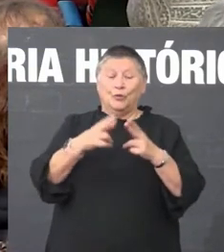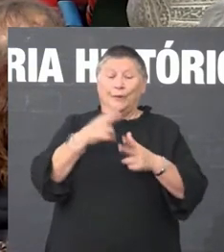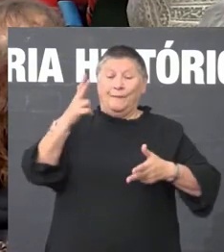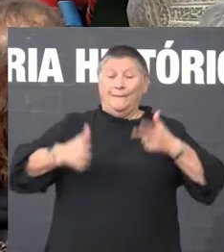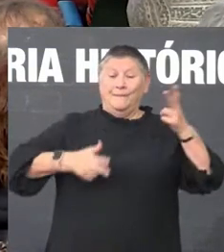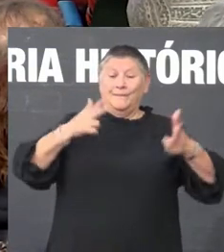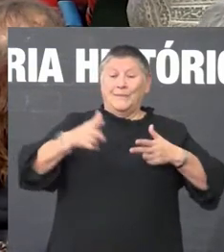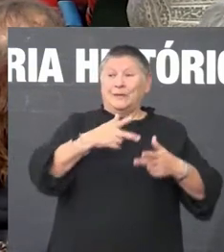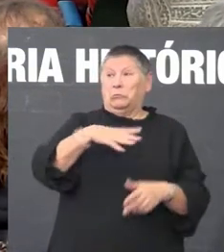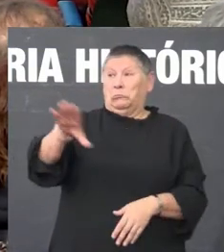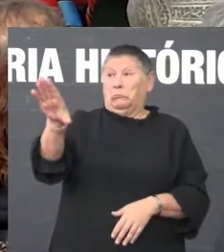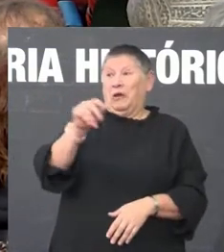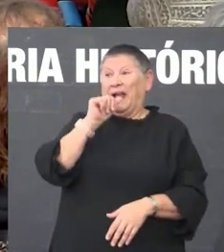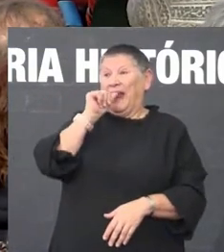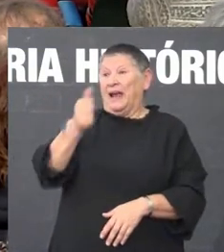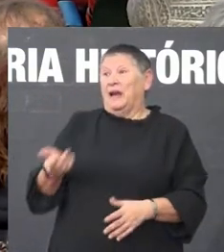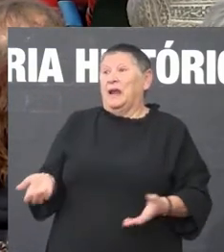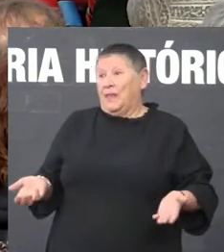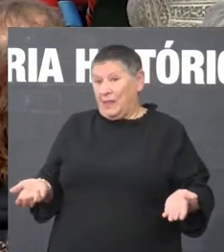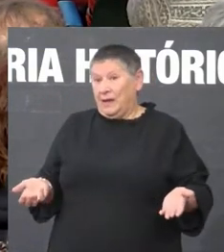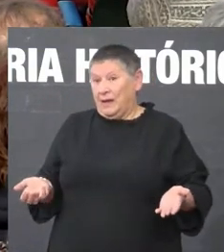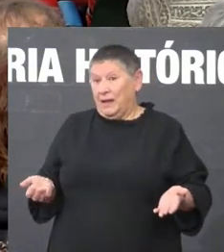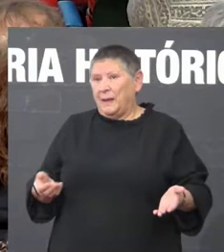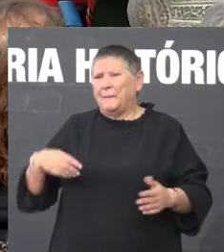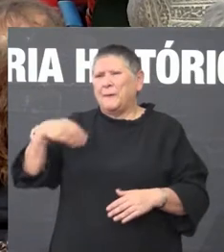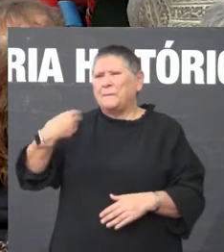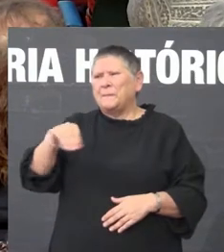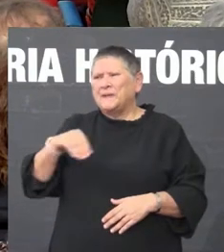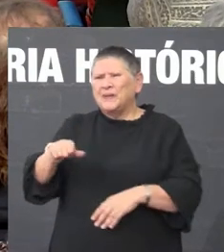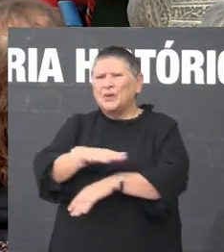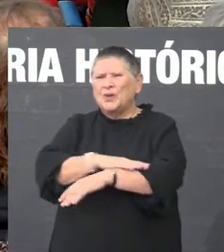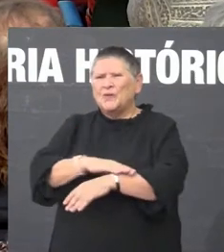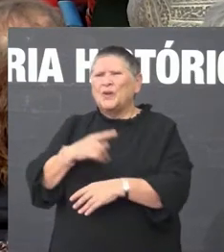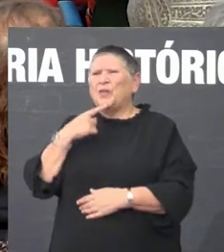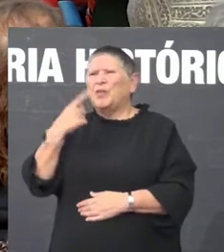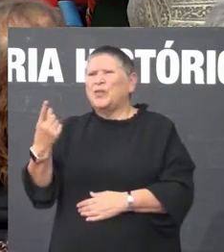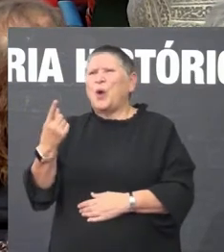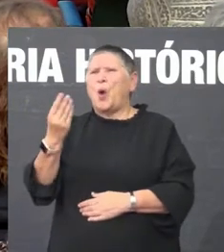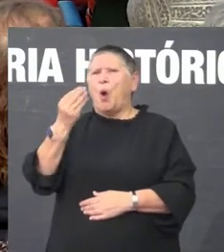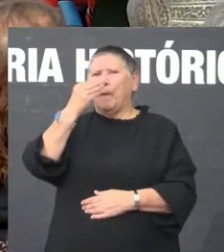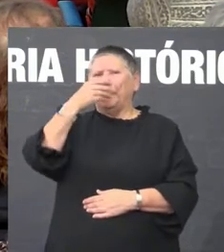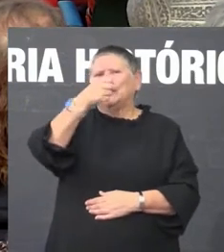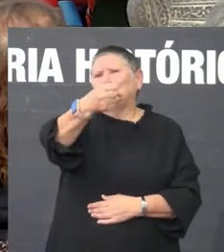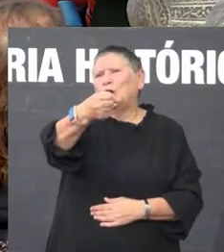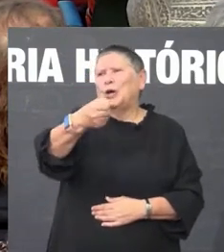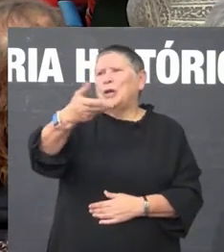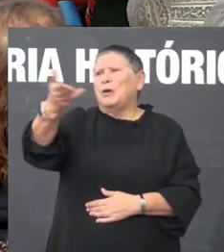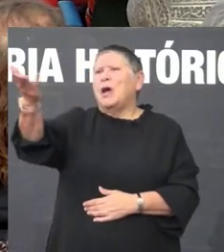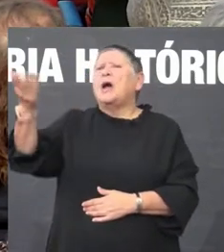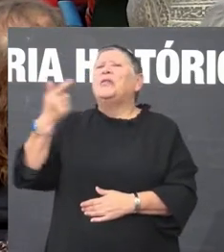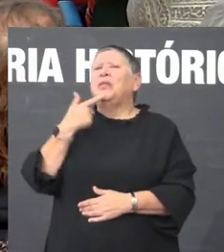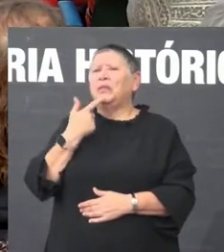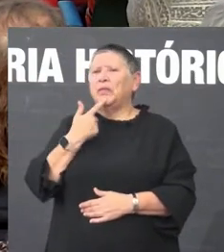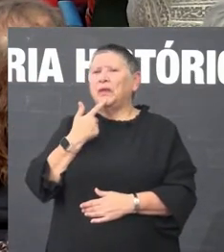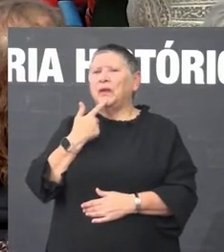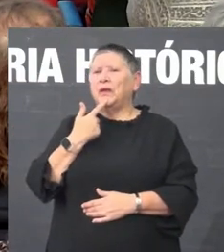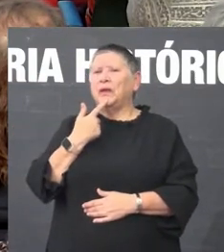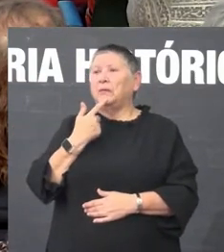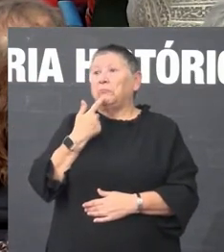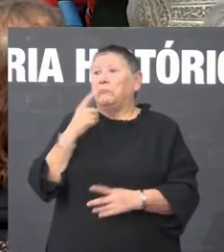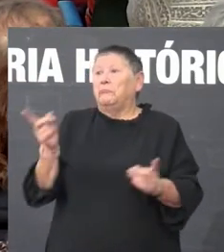ni castaña, pero ha dicho algo el presidente del gobierno, ha dicho algo el PSOE, ha dicho algo... No, porque en el